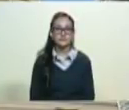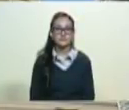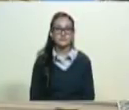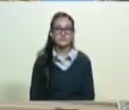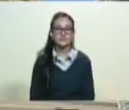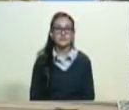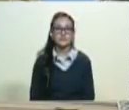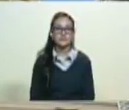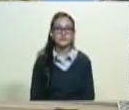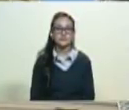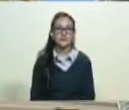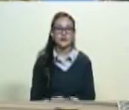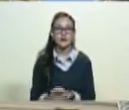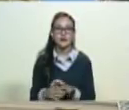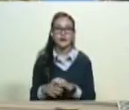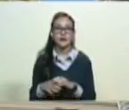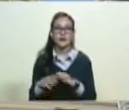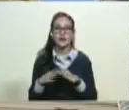Distinguidos,